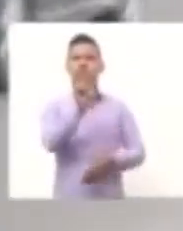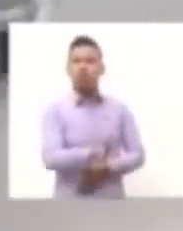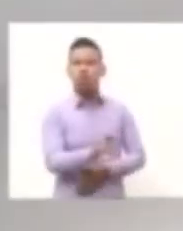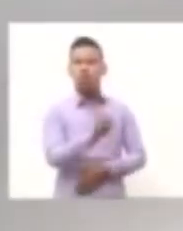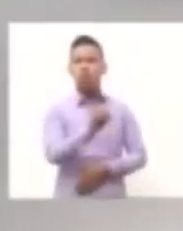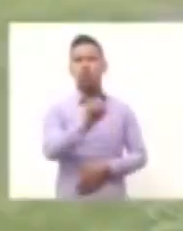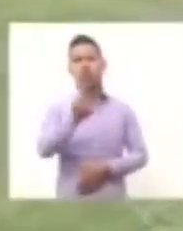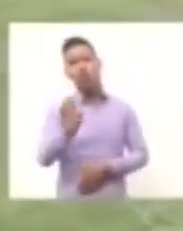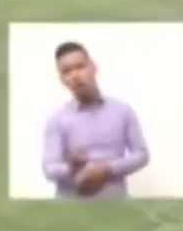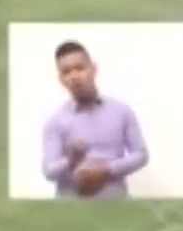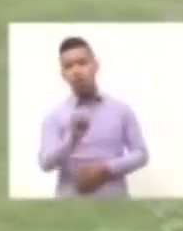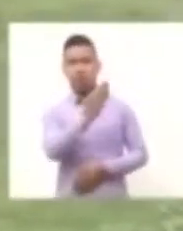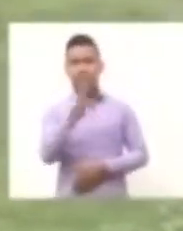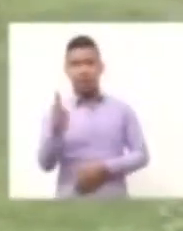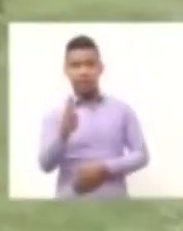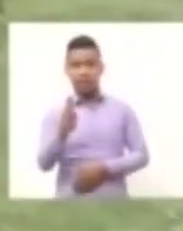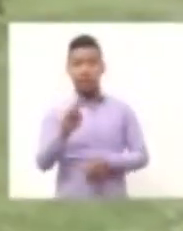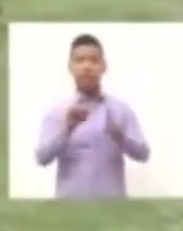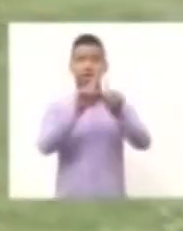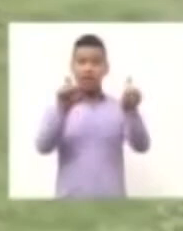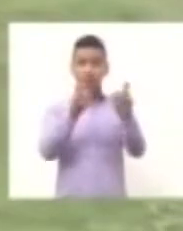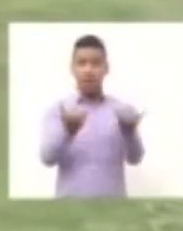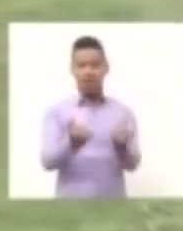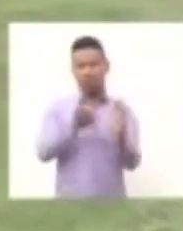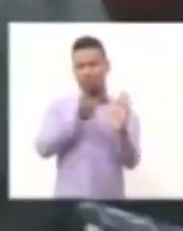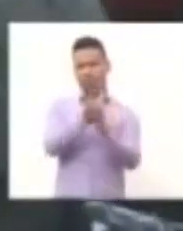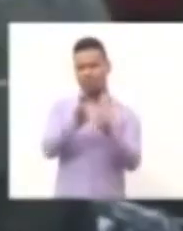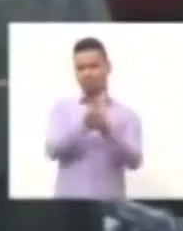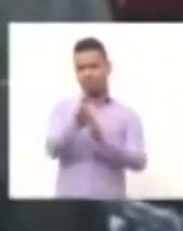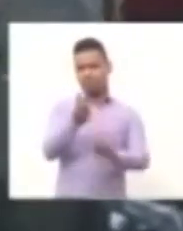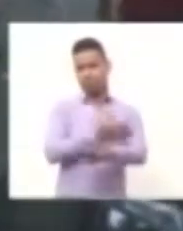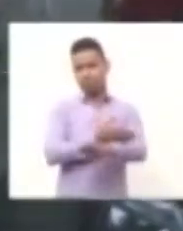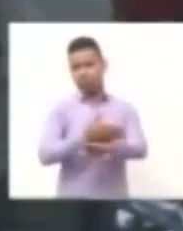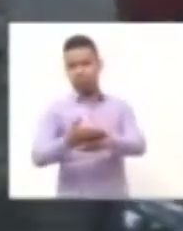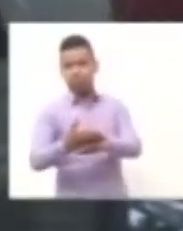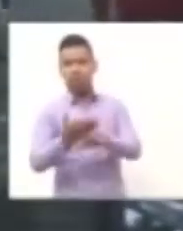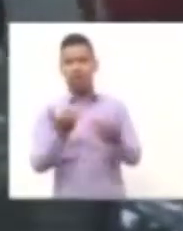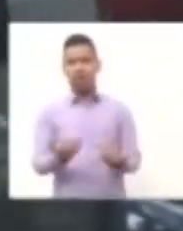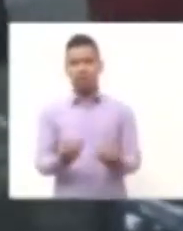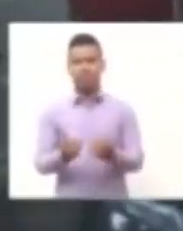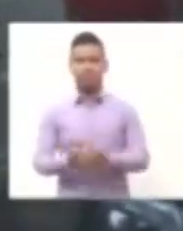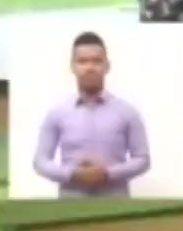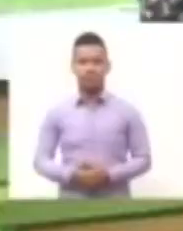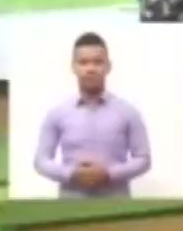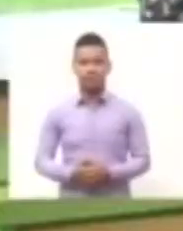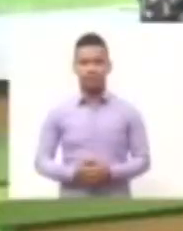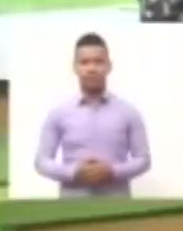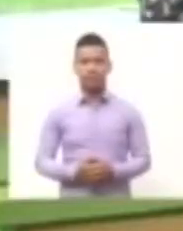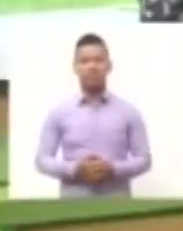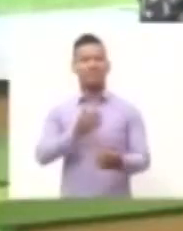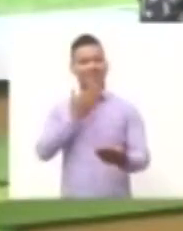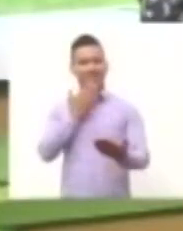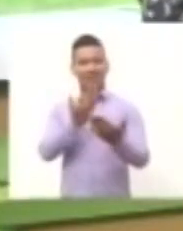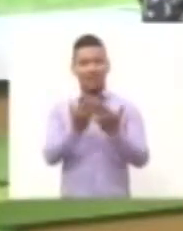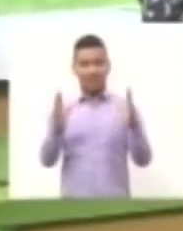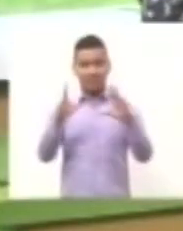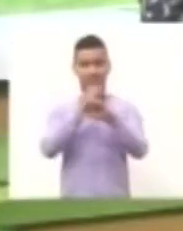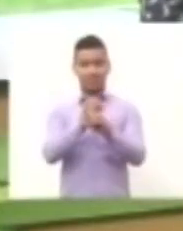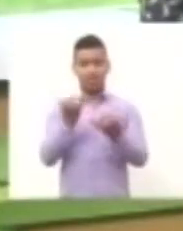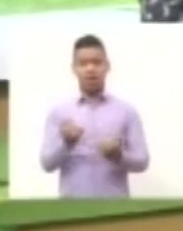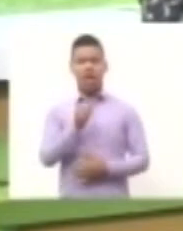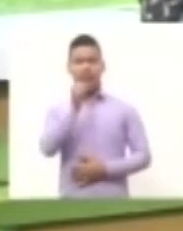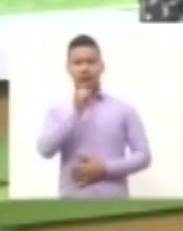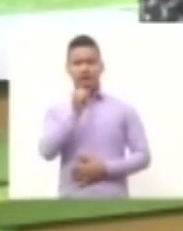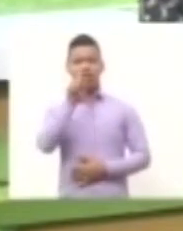de Barranquilla. De este tema estaremos hablando en el transcurso de nuestra presente emisión. Muy buenas noches, estas son las noticias